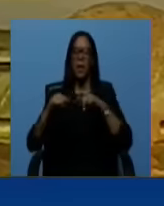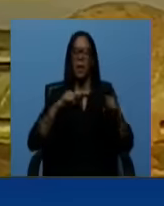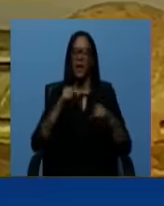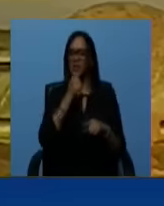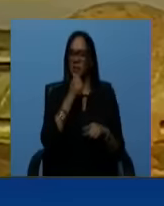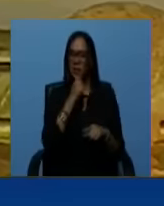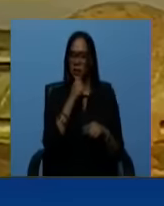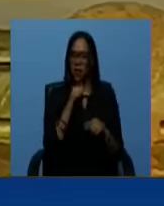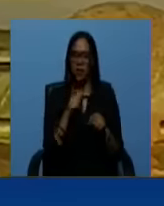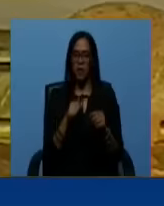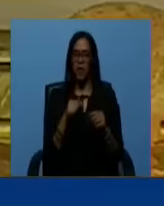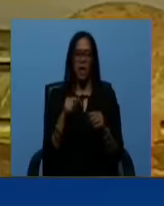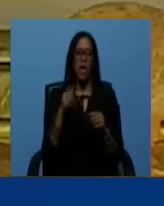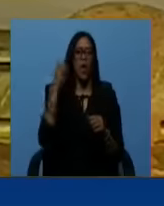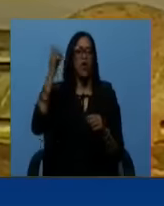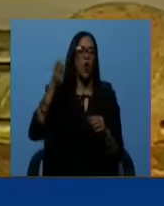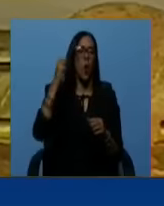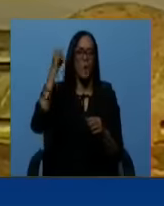imperios europeos.